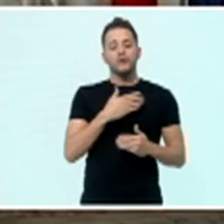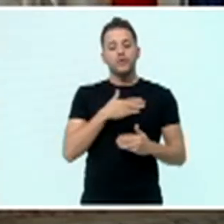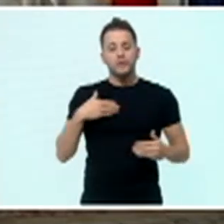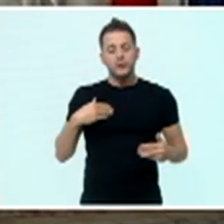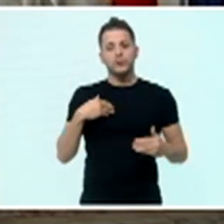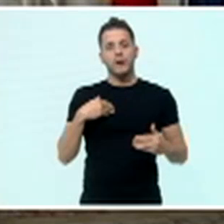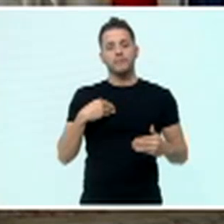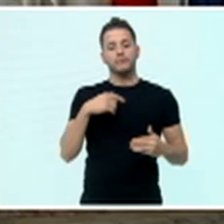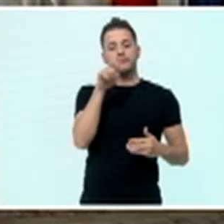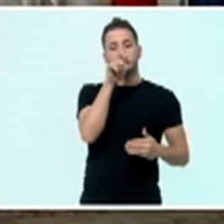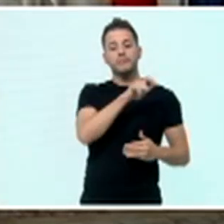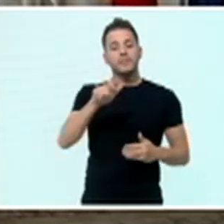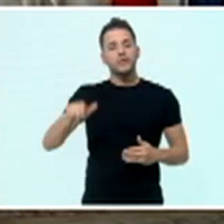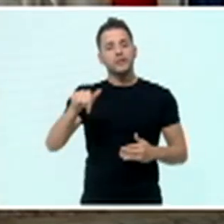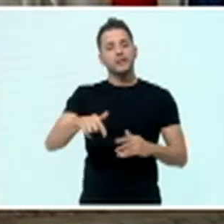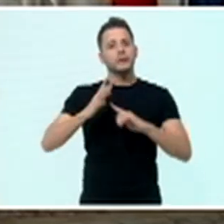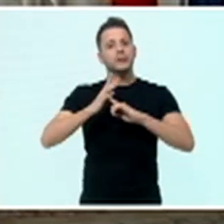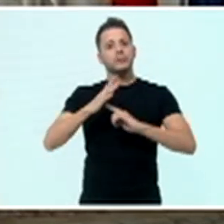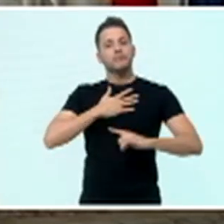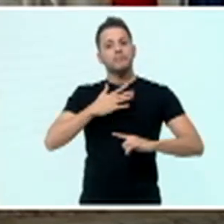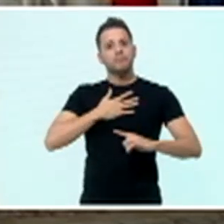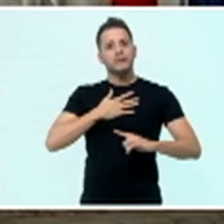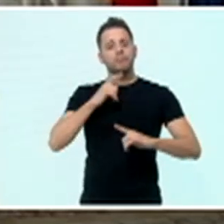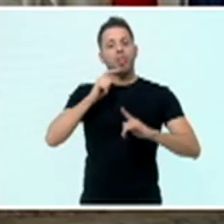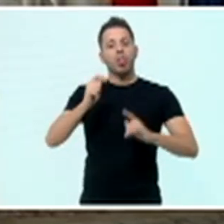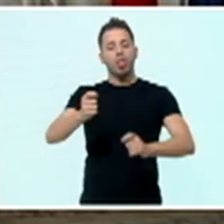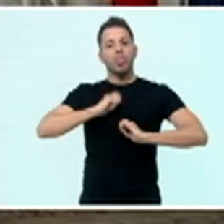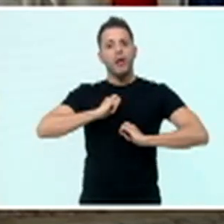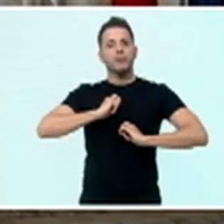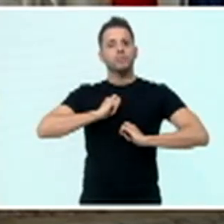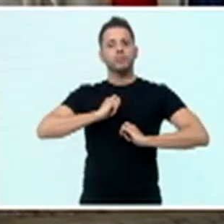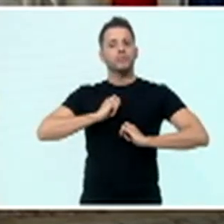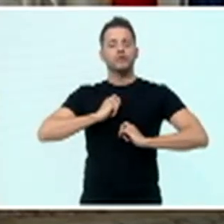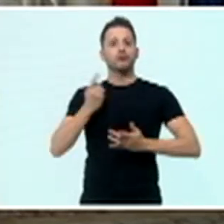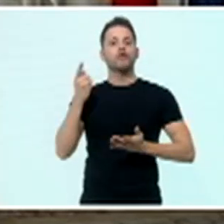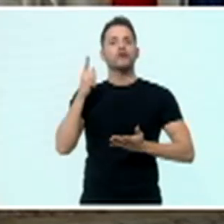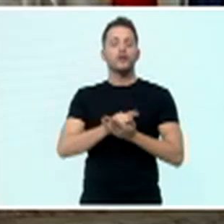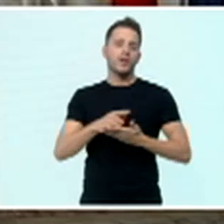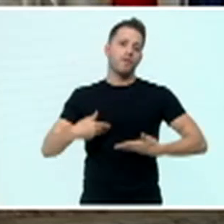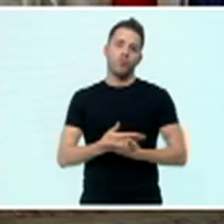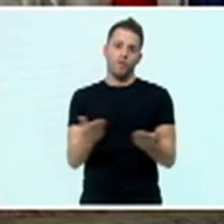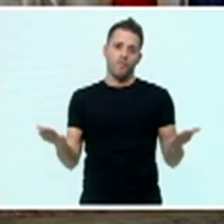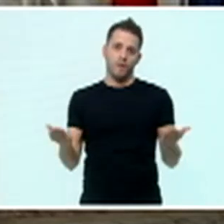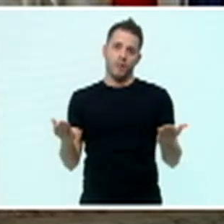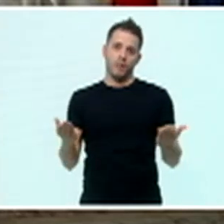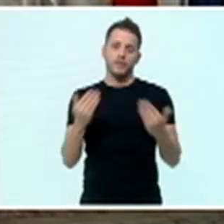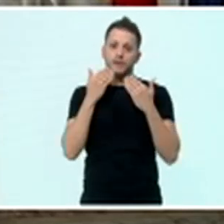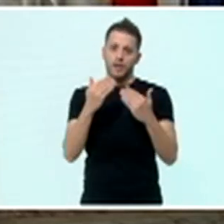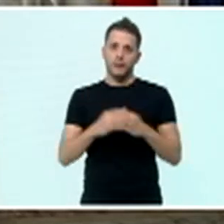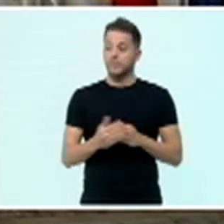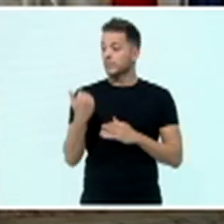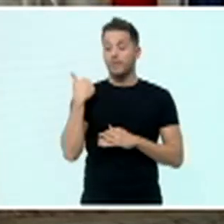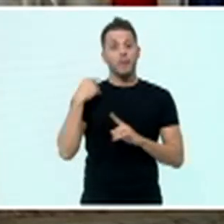gente de Castilla-La Mancha, que me haya otorgado nuevamente una enorme confianza. Tuvimos elecciones en